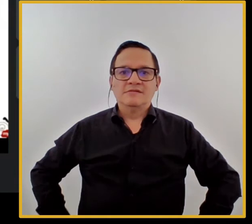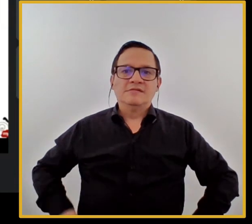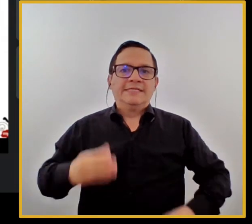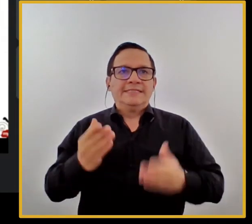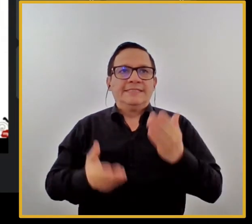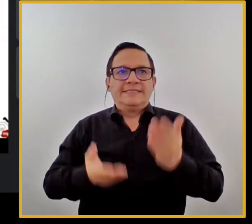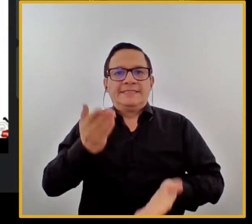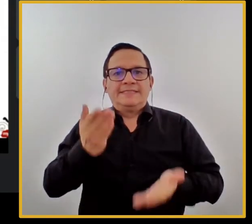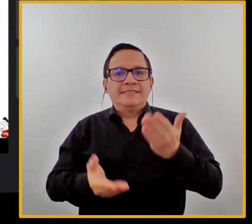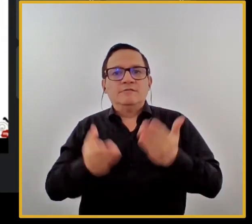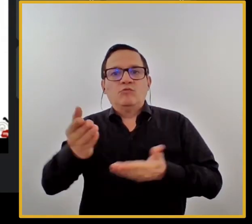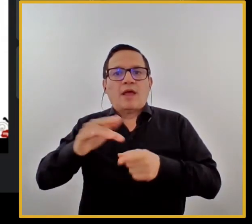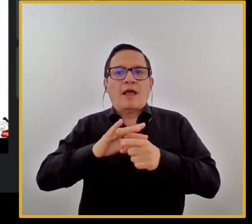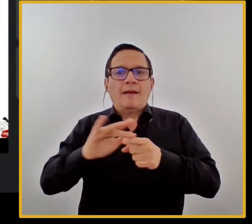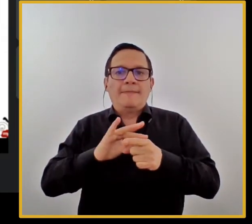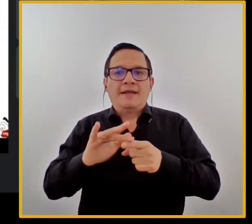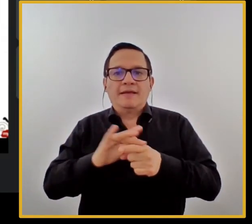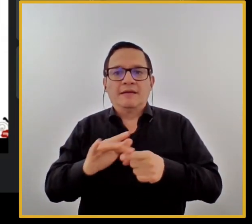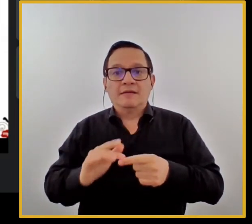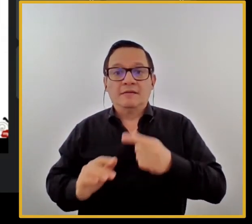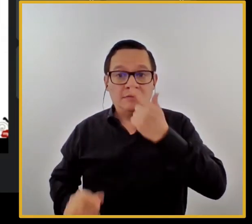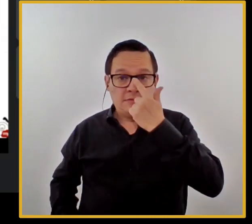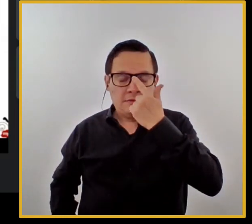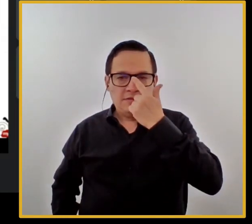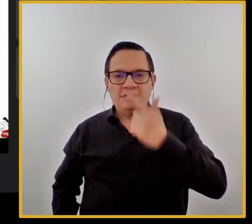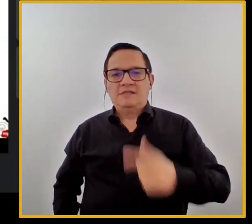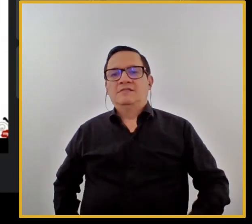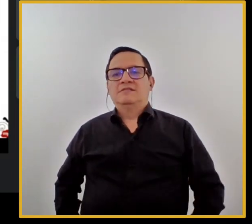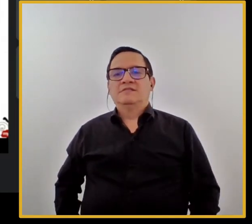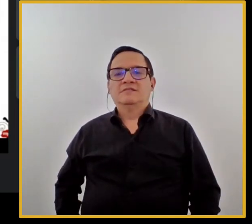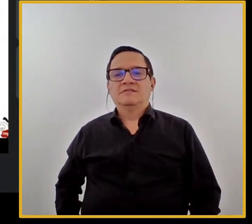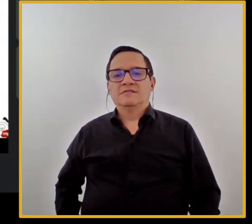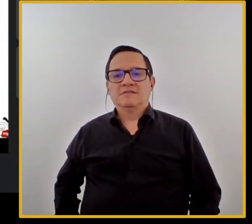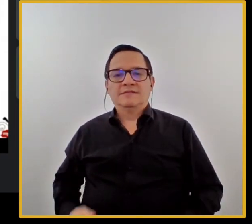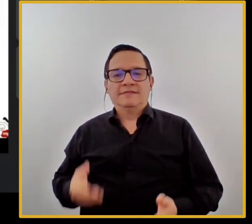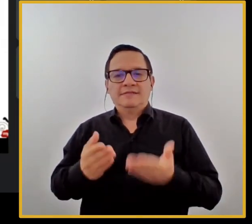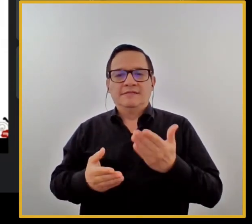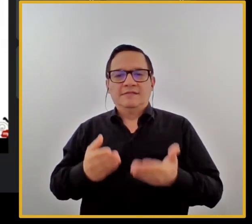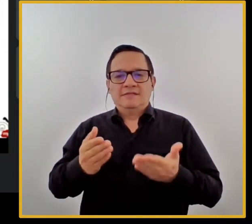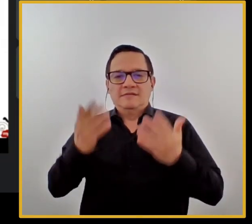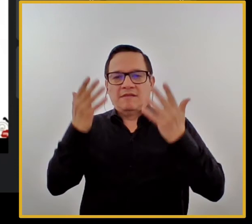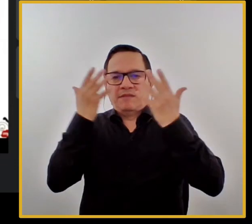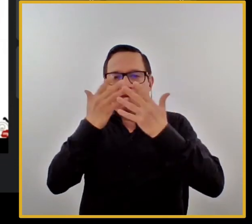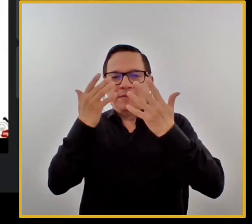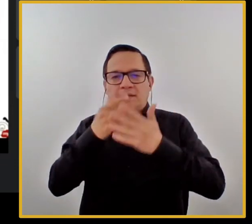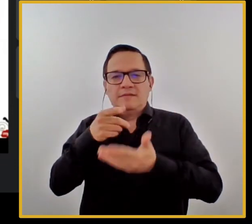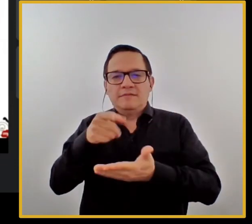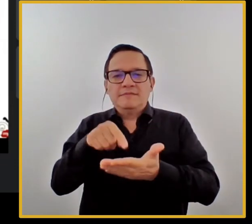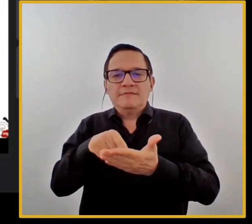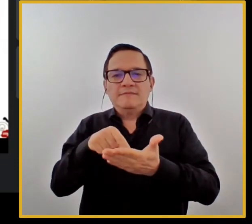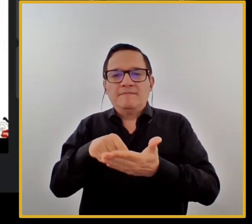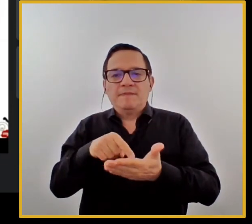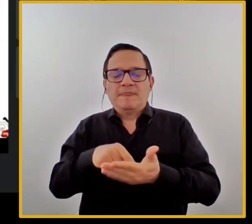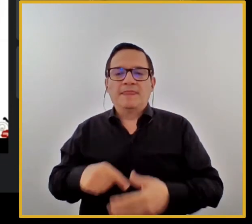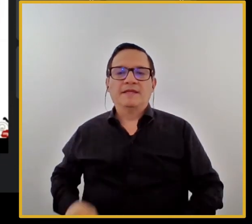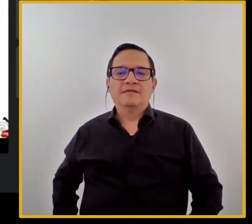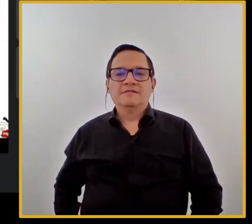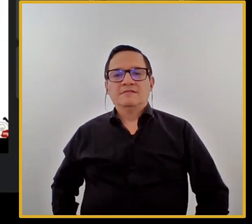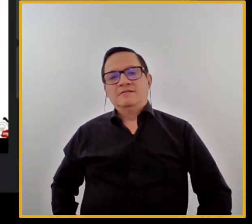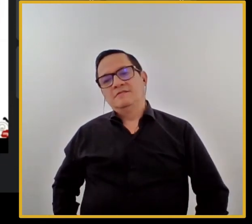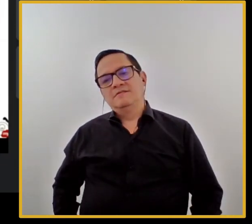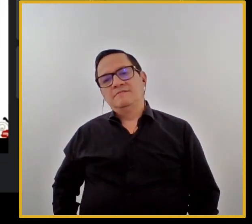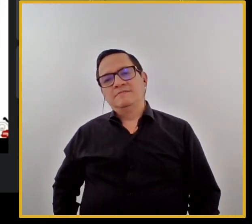que ahí, exacto, cuando tú aplicas, antes de aplicar el logaritmo, ahí va a haber una confusión ahí. Porque 2U al cuadrado más